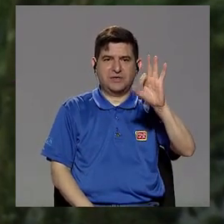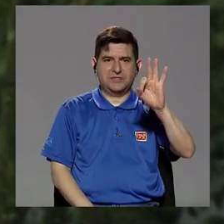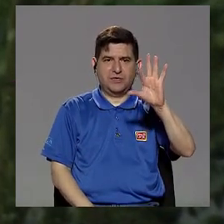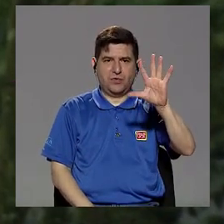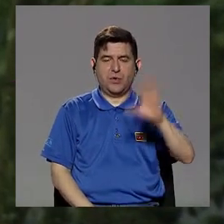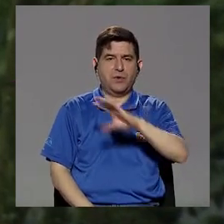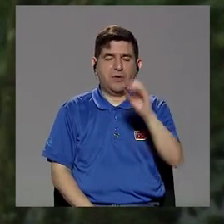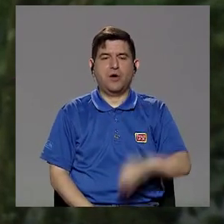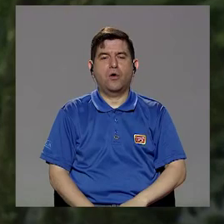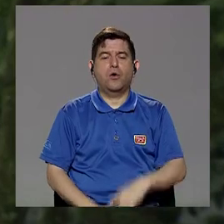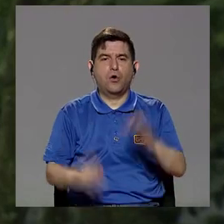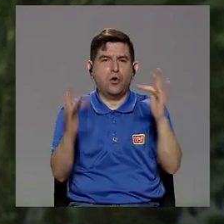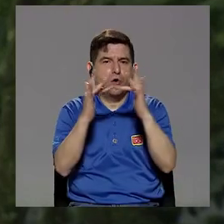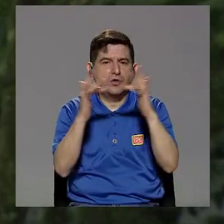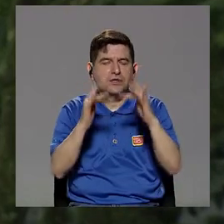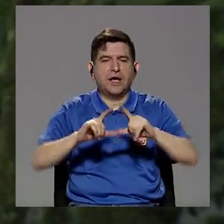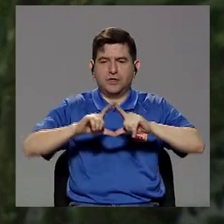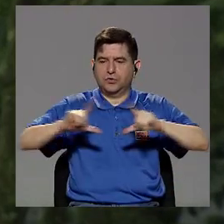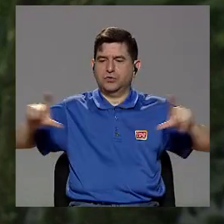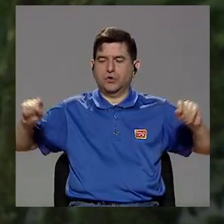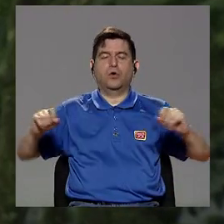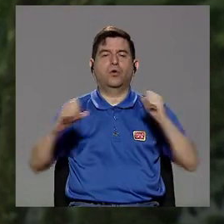2511-6959 o escribirnos al correo